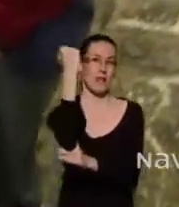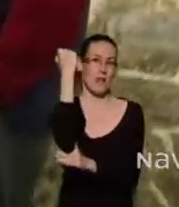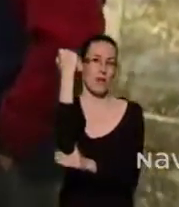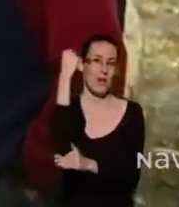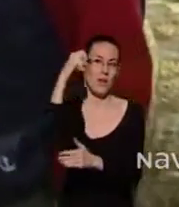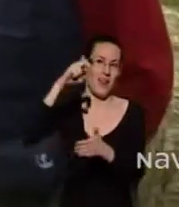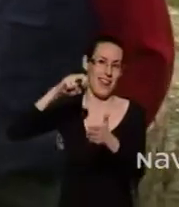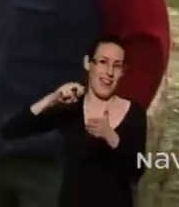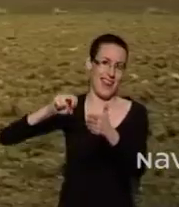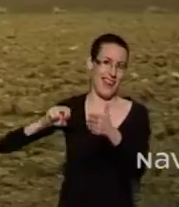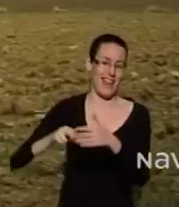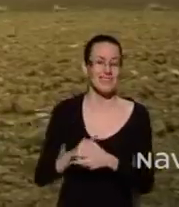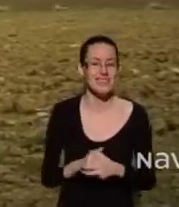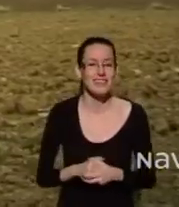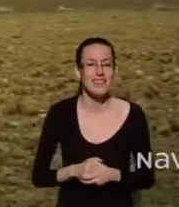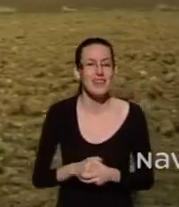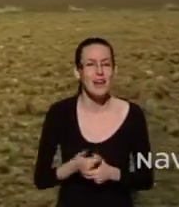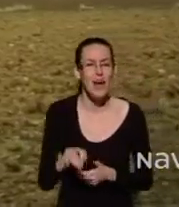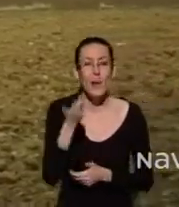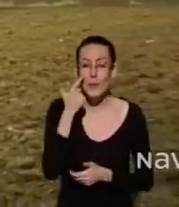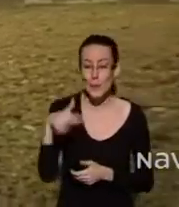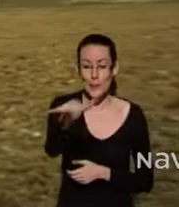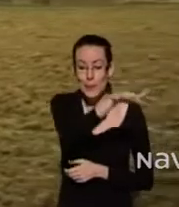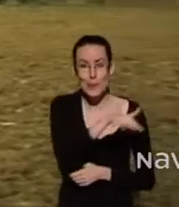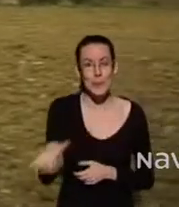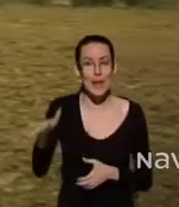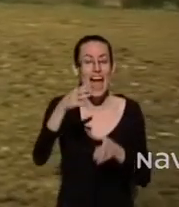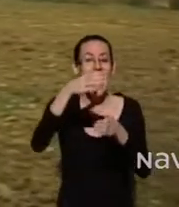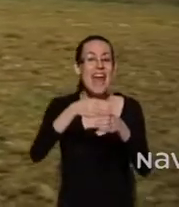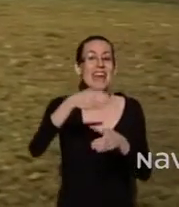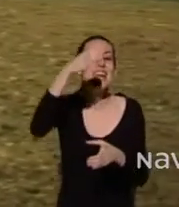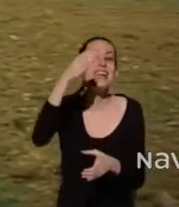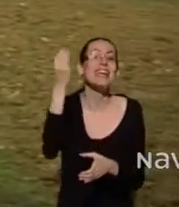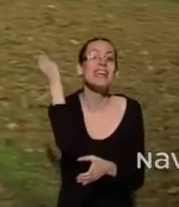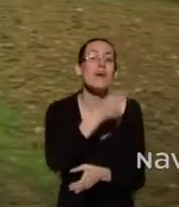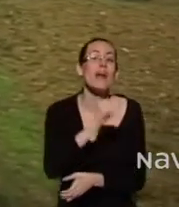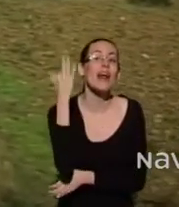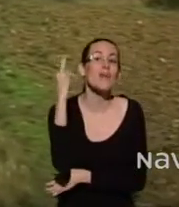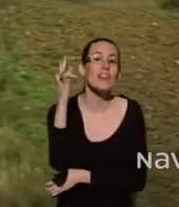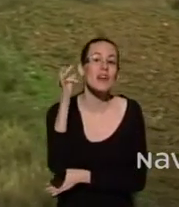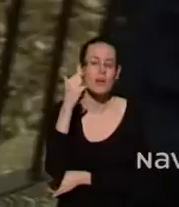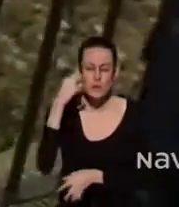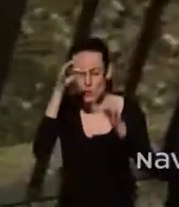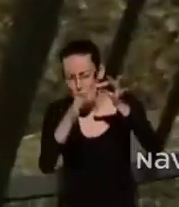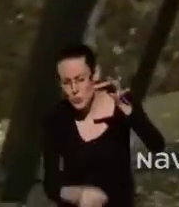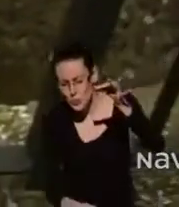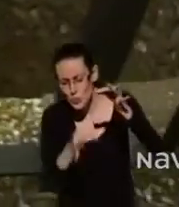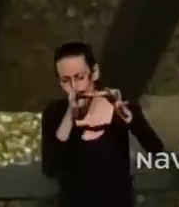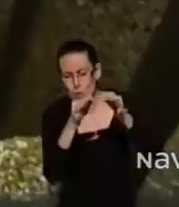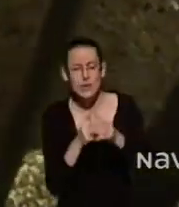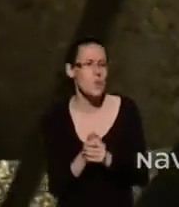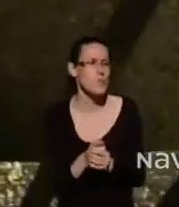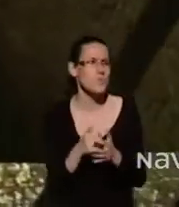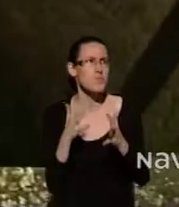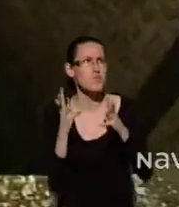abajo. Ahí va donde te he encontrado, en la nevera de Vizcaya. ¿Cuántos metros tiene esto? No sé, yo calculo que